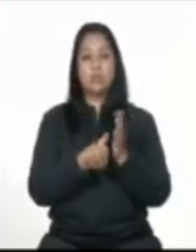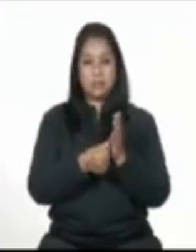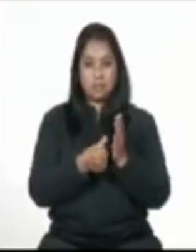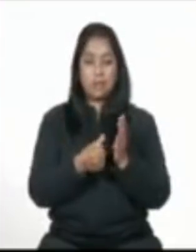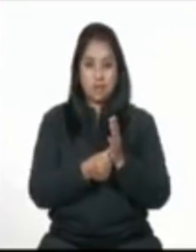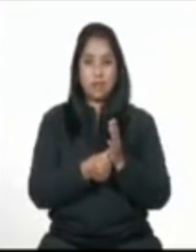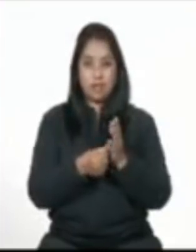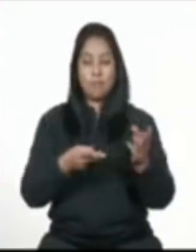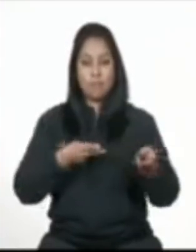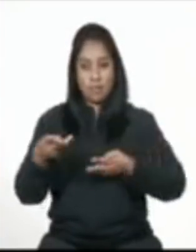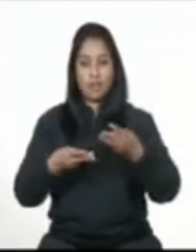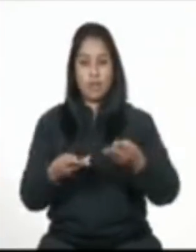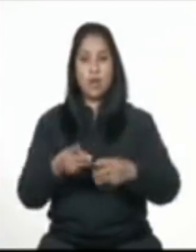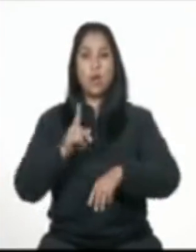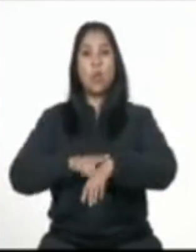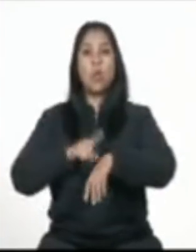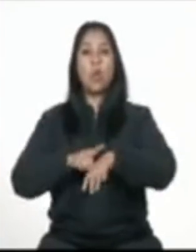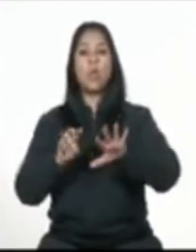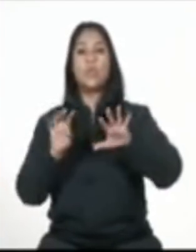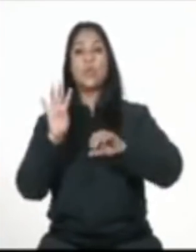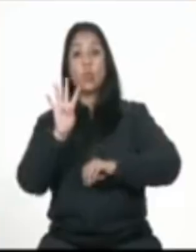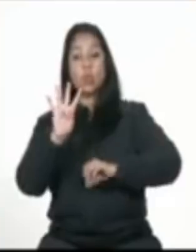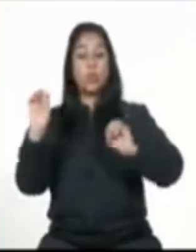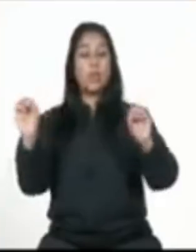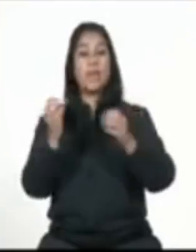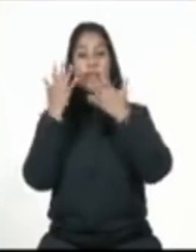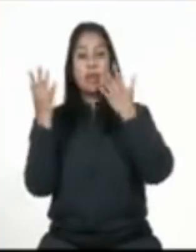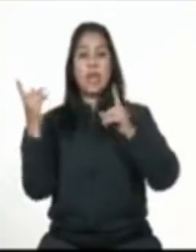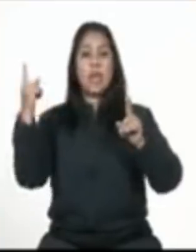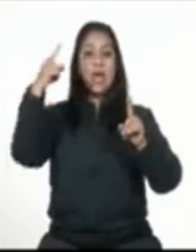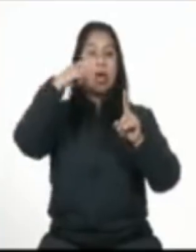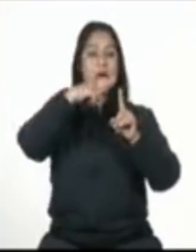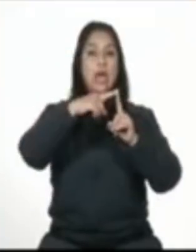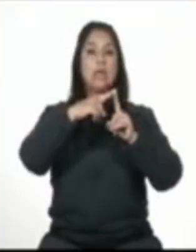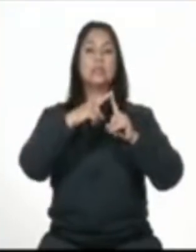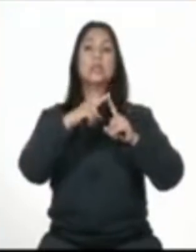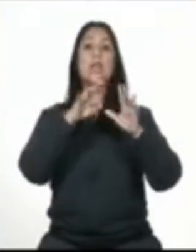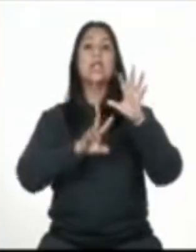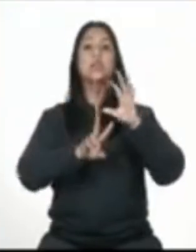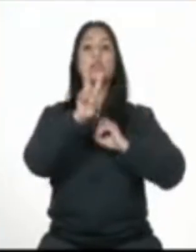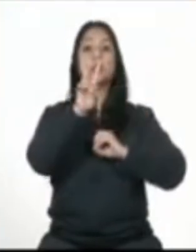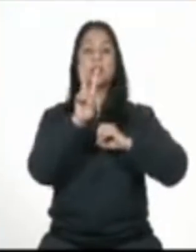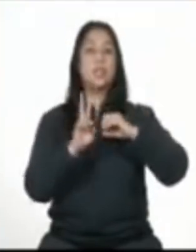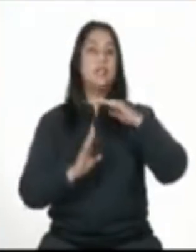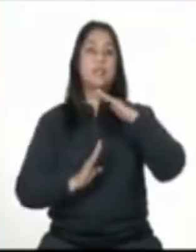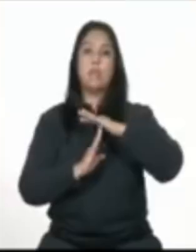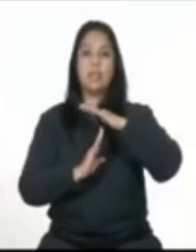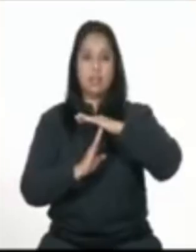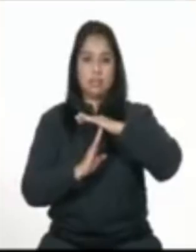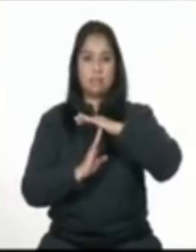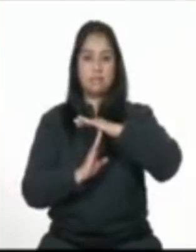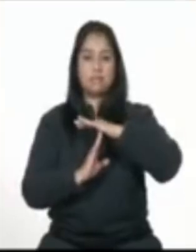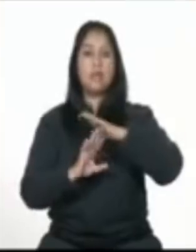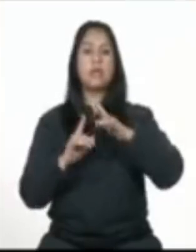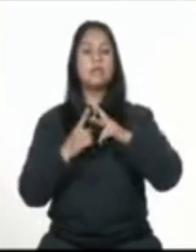hará en horario comprendido de las 4 de la mañana a las 12 horas del mediodía. Es decir,